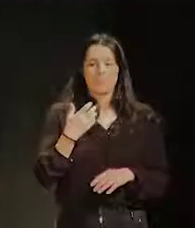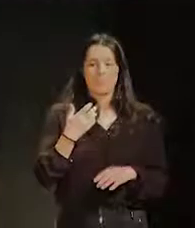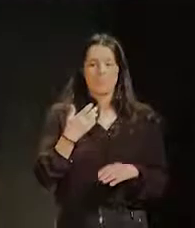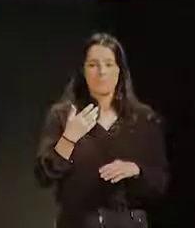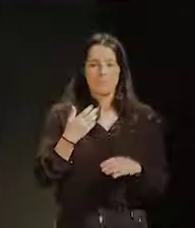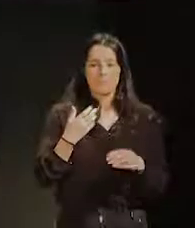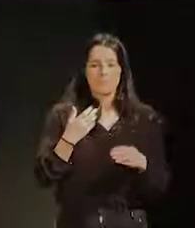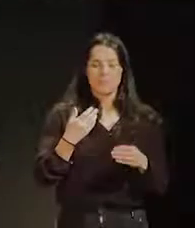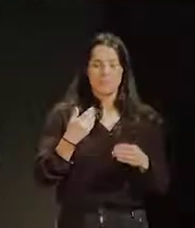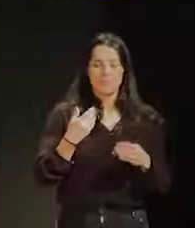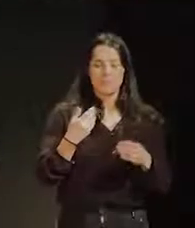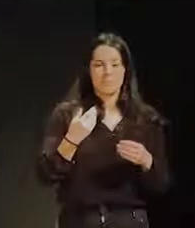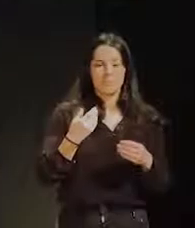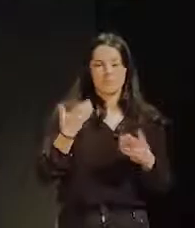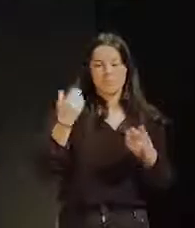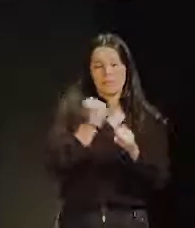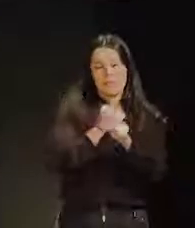de lo que hago,